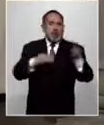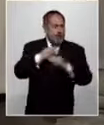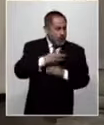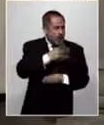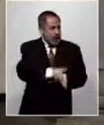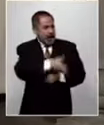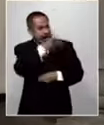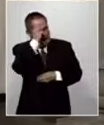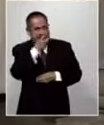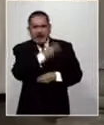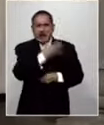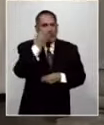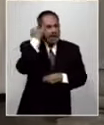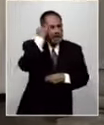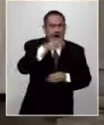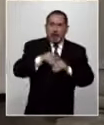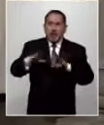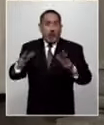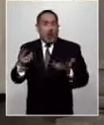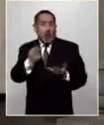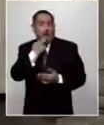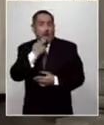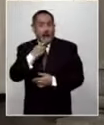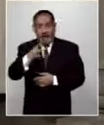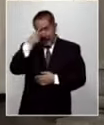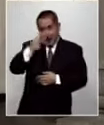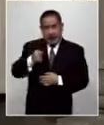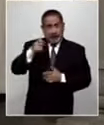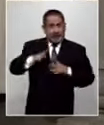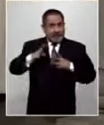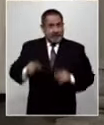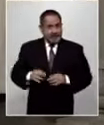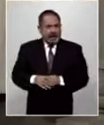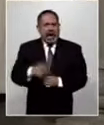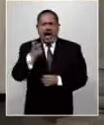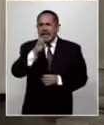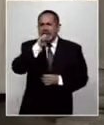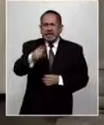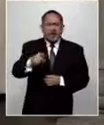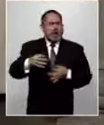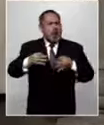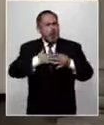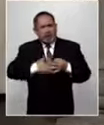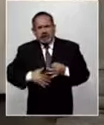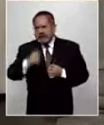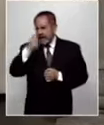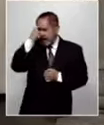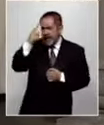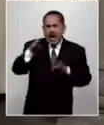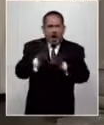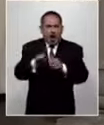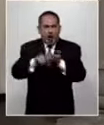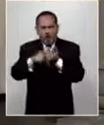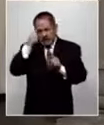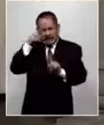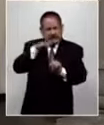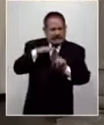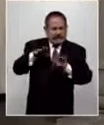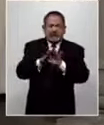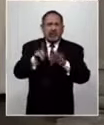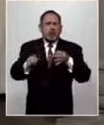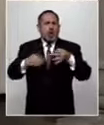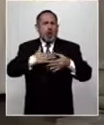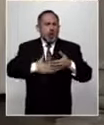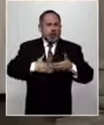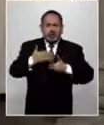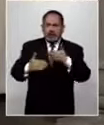estos expedientes se observa el alcance de las instituciones de impartición de justicia, la creatividad del pensamiento jurídico y el